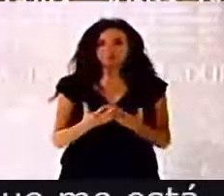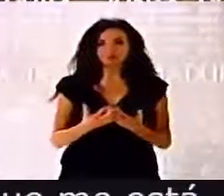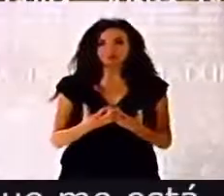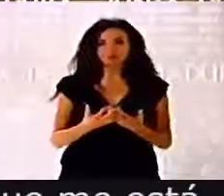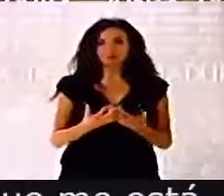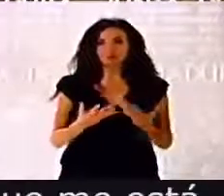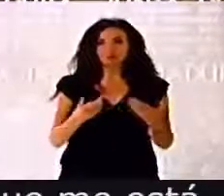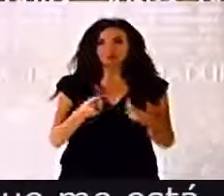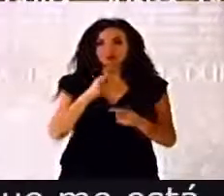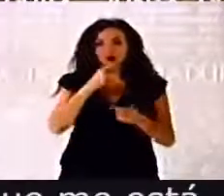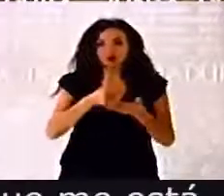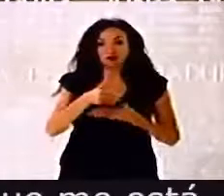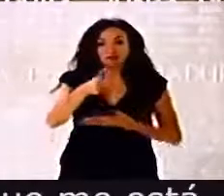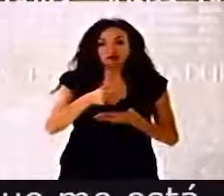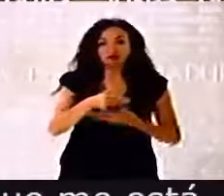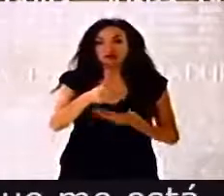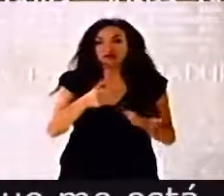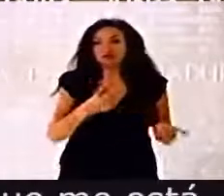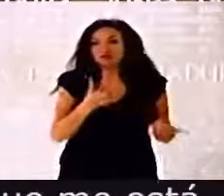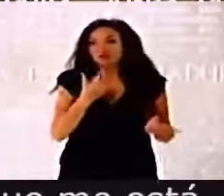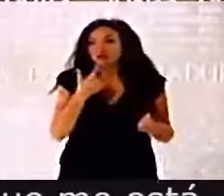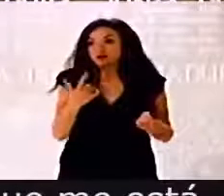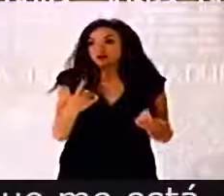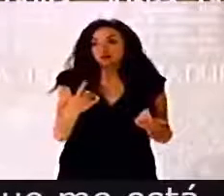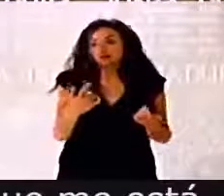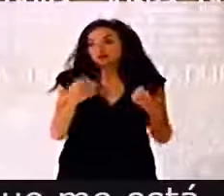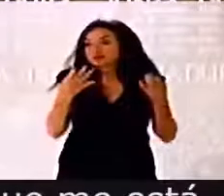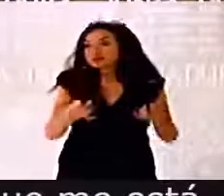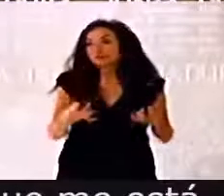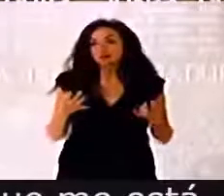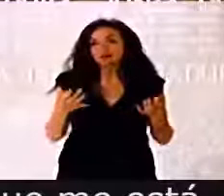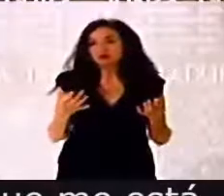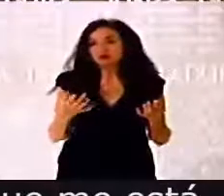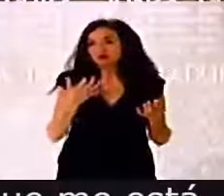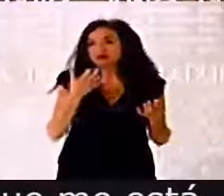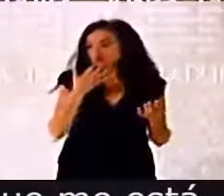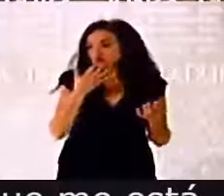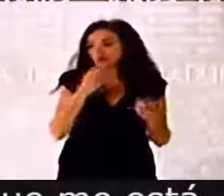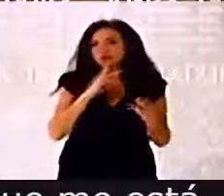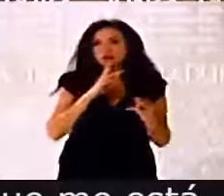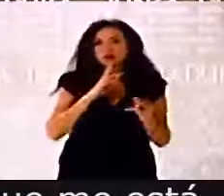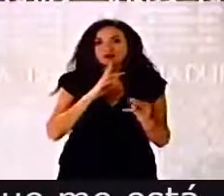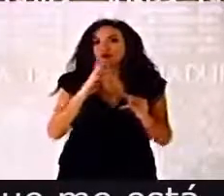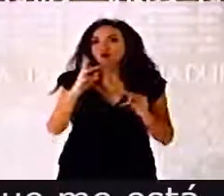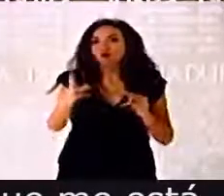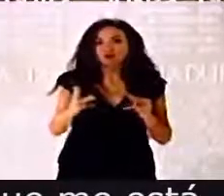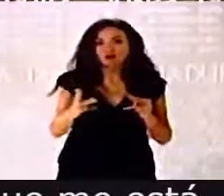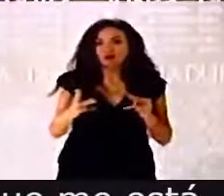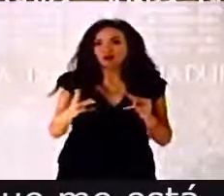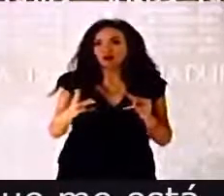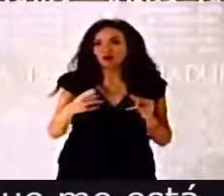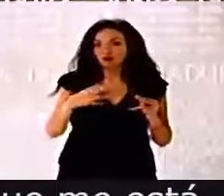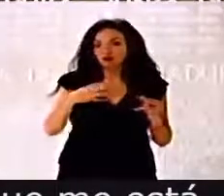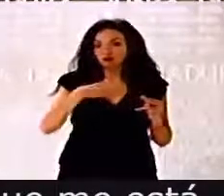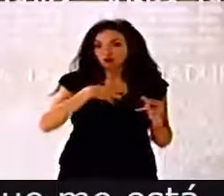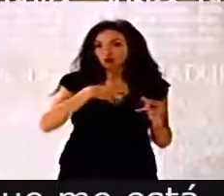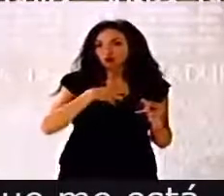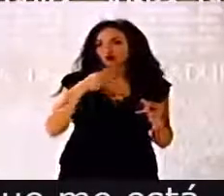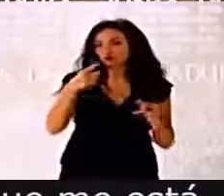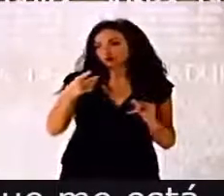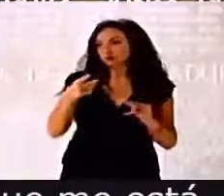de la rueda de prensa, como siempre, les digo cuando no tengo una respuesta que darle, le remitiré a la